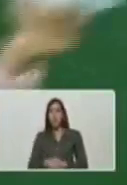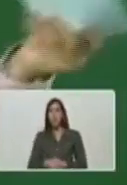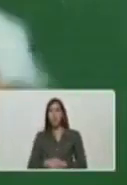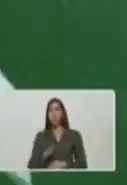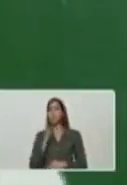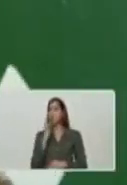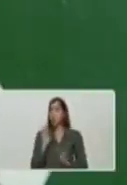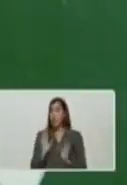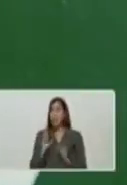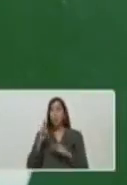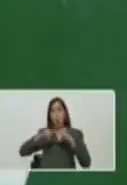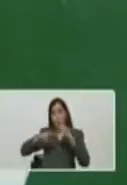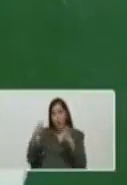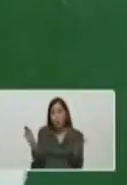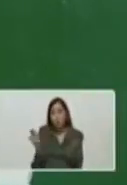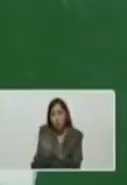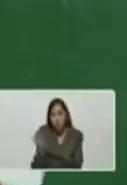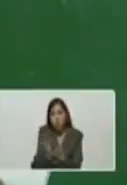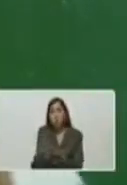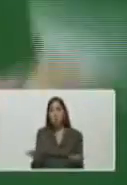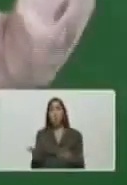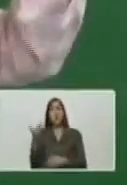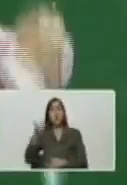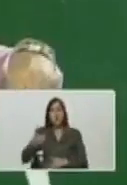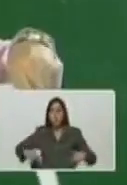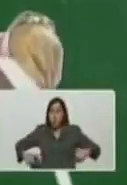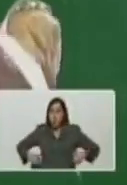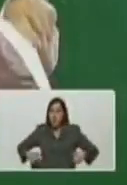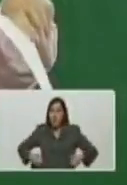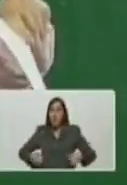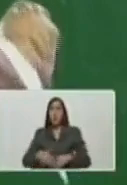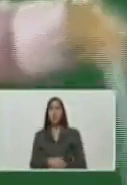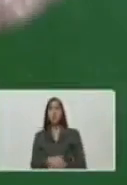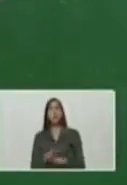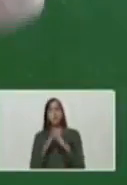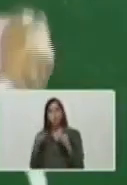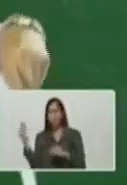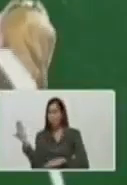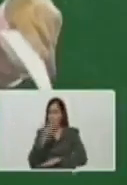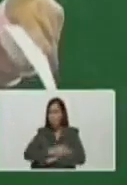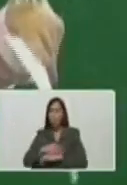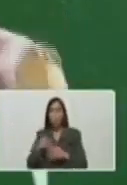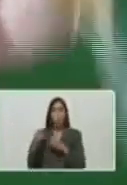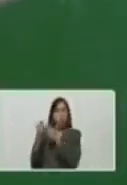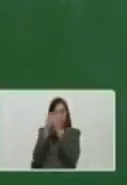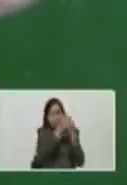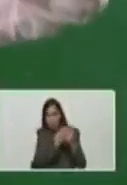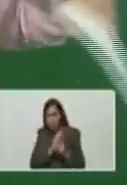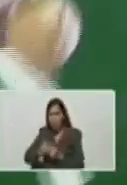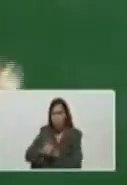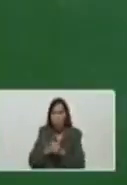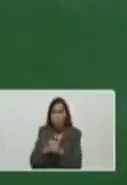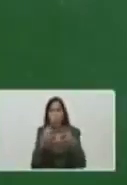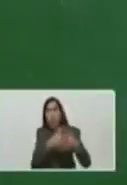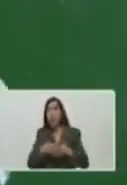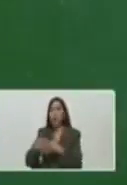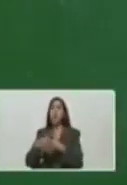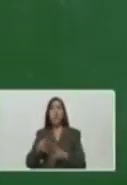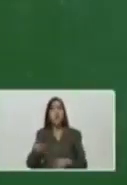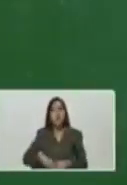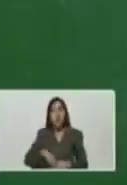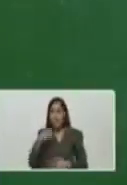la infraestructura, donde usted ha hecho un gran esfuerzo. Pese al bloqueo económico, pese a la persecución, se está laborando y se